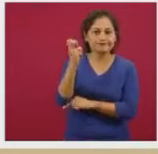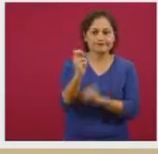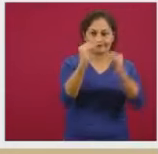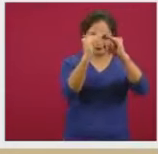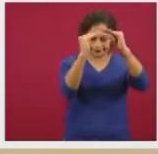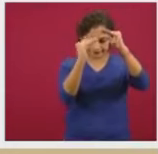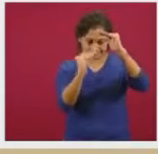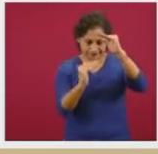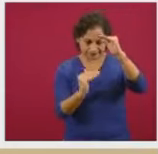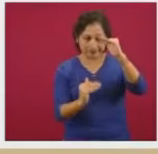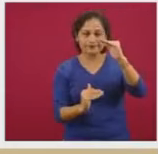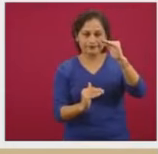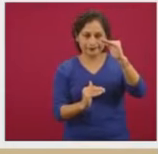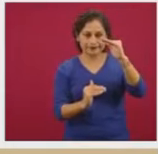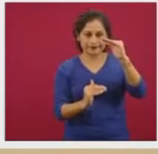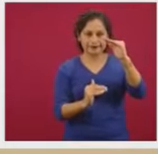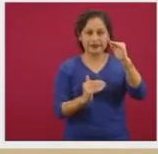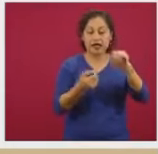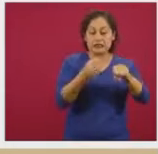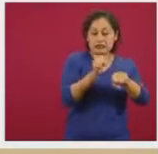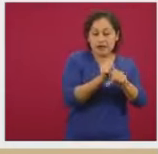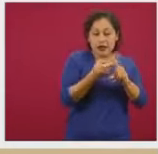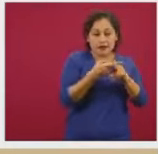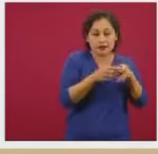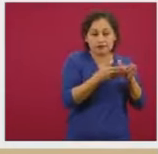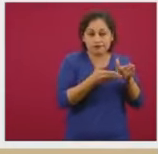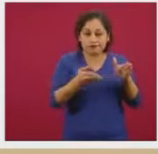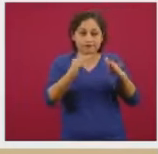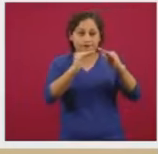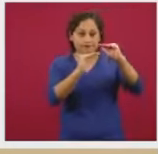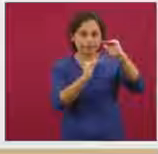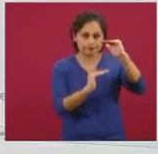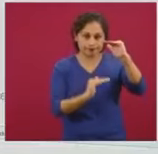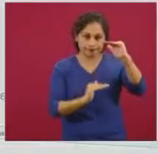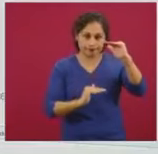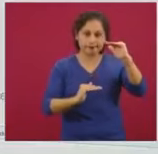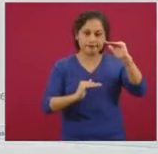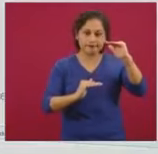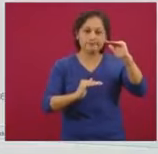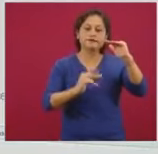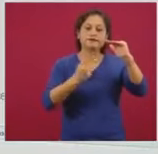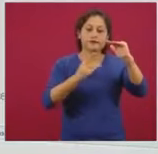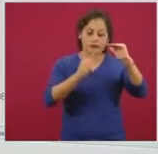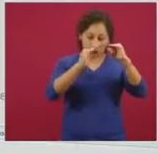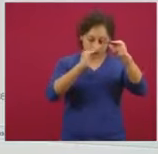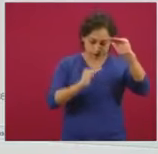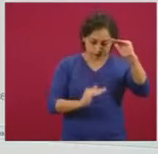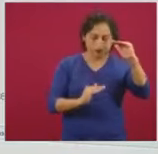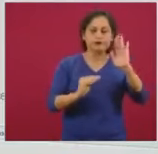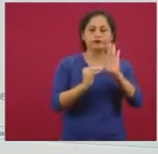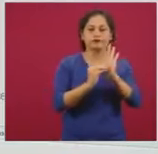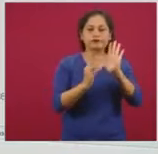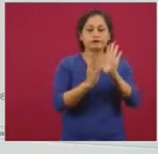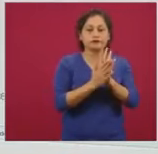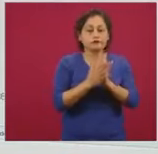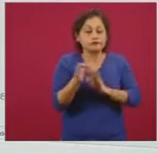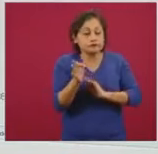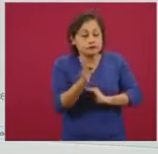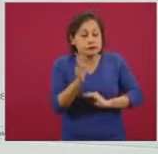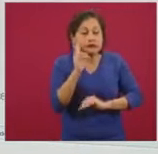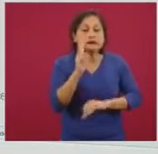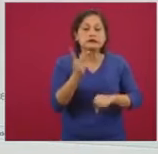de las primeras semanas por debajo de lo esperado, pero aún con este posible sesgo de registro, vemos cómo incrementa